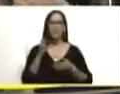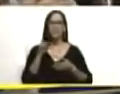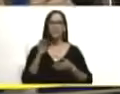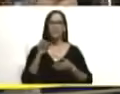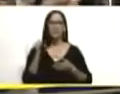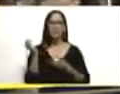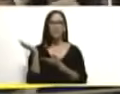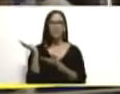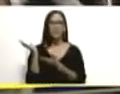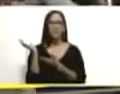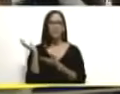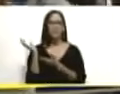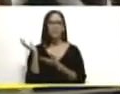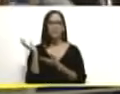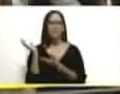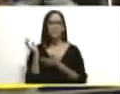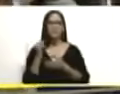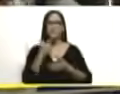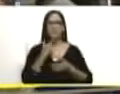Génesis Garbet.